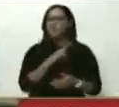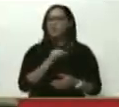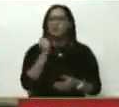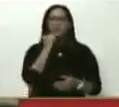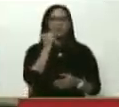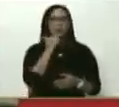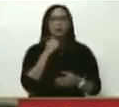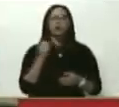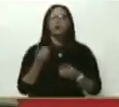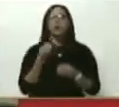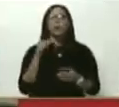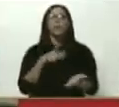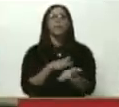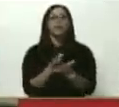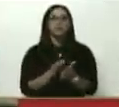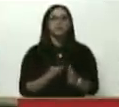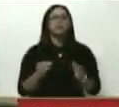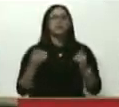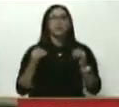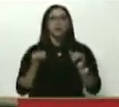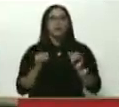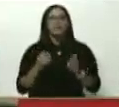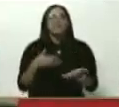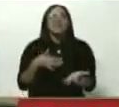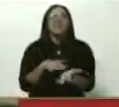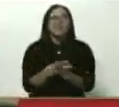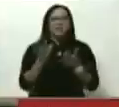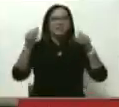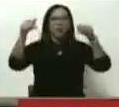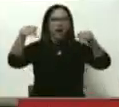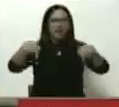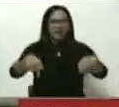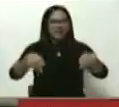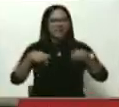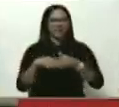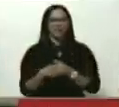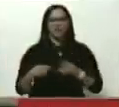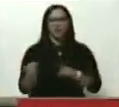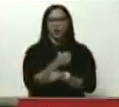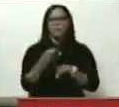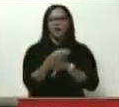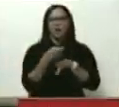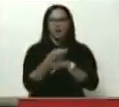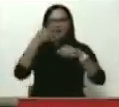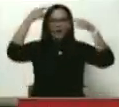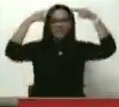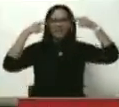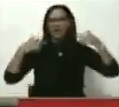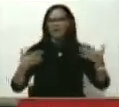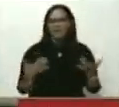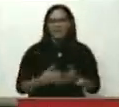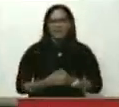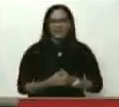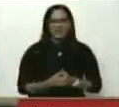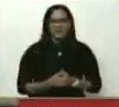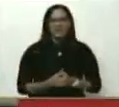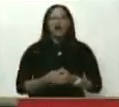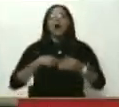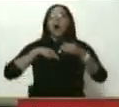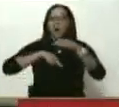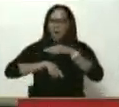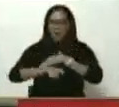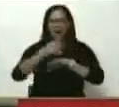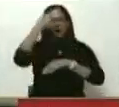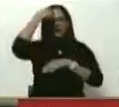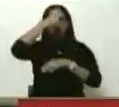ocurrió exactamente allá. ¿Qué ocurrió aquí cuando le dieron el golpe de Estado a Chávez? Salió un pueblo a la